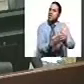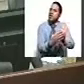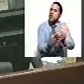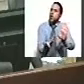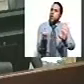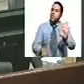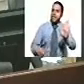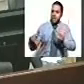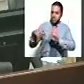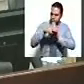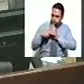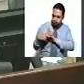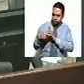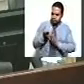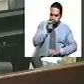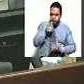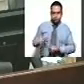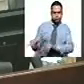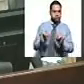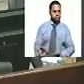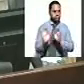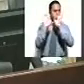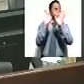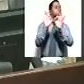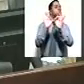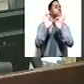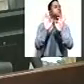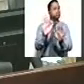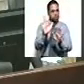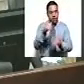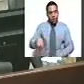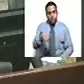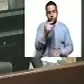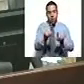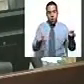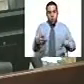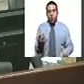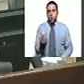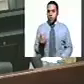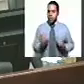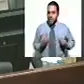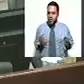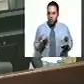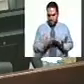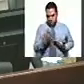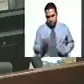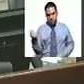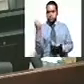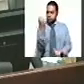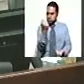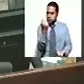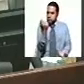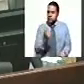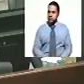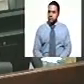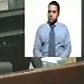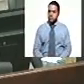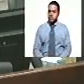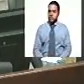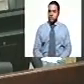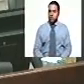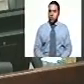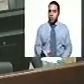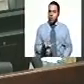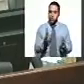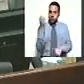estándares mínimos de calidad habitacional en los proyectos que se financien con